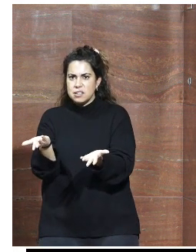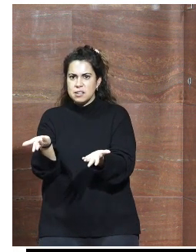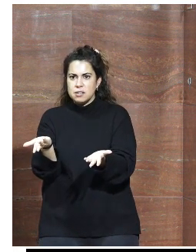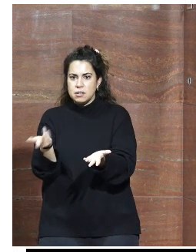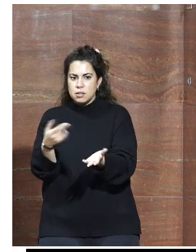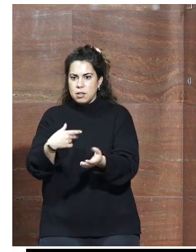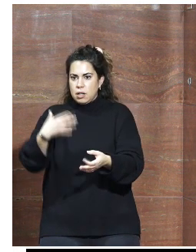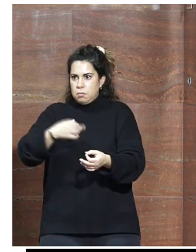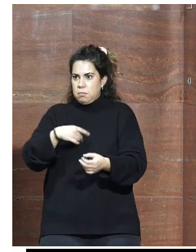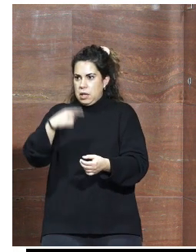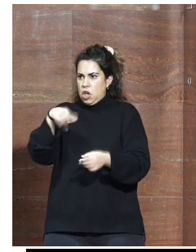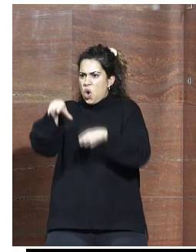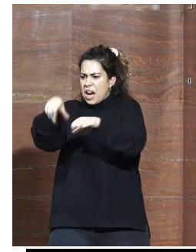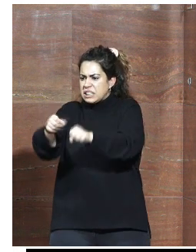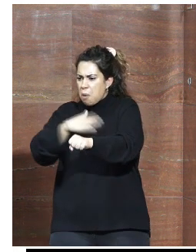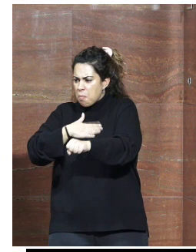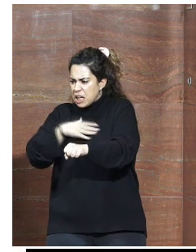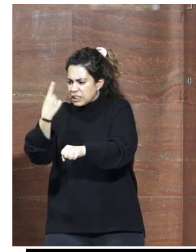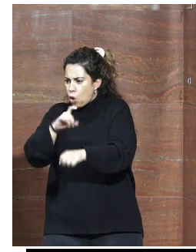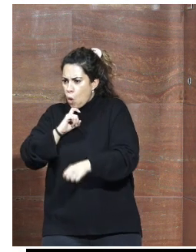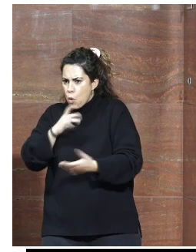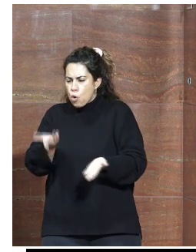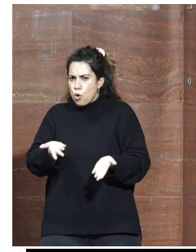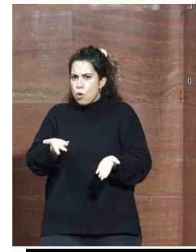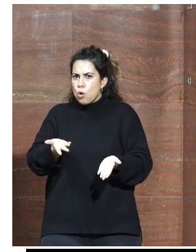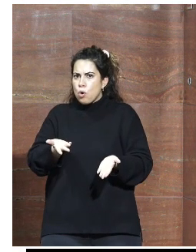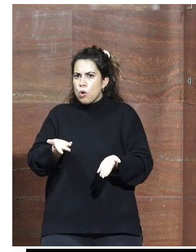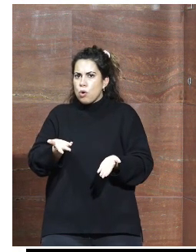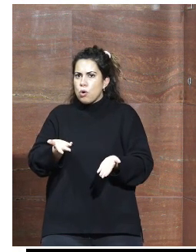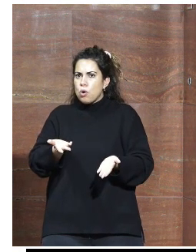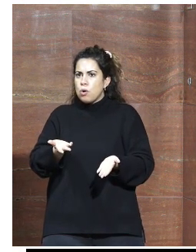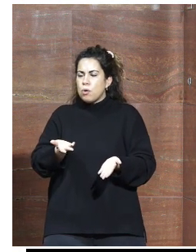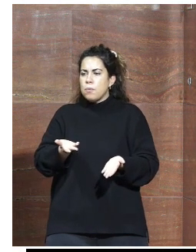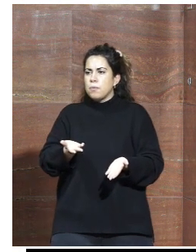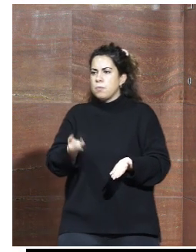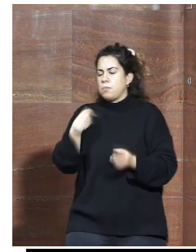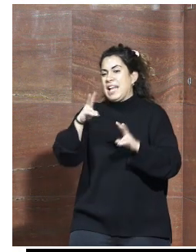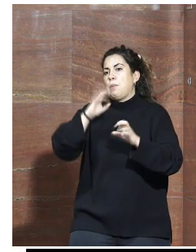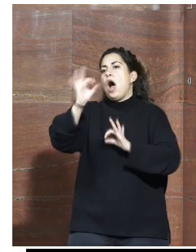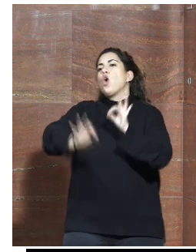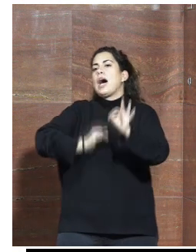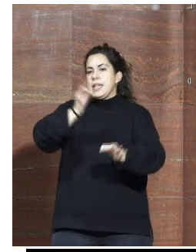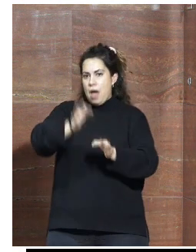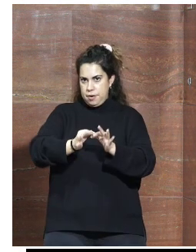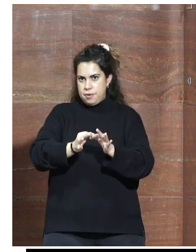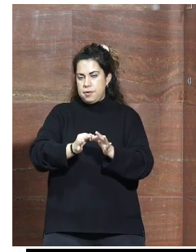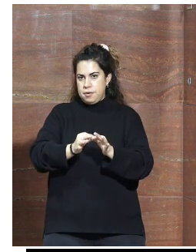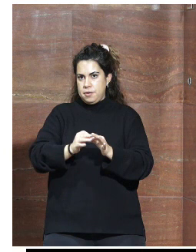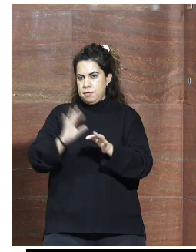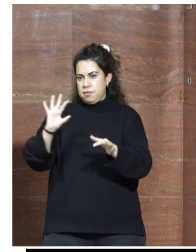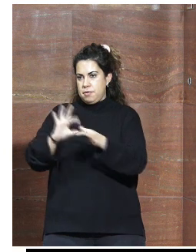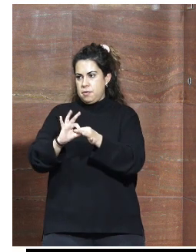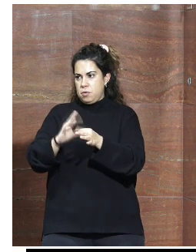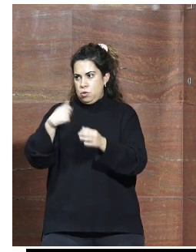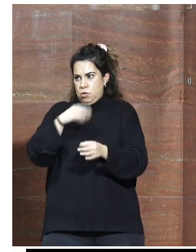¿Cómo sé yo cuál es esa reserva, ¿no? Eso es en cuanto a organizar eso, ¿no? Pero luego, bueno, yo te dejo